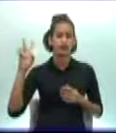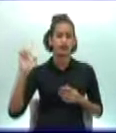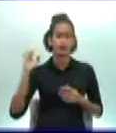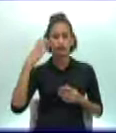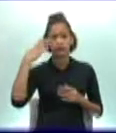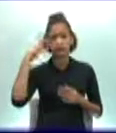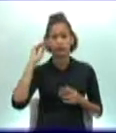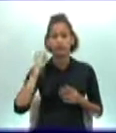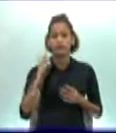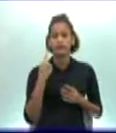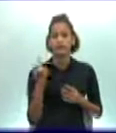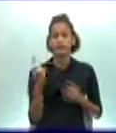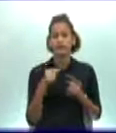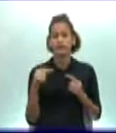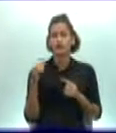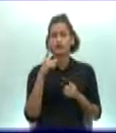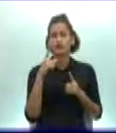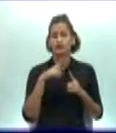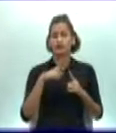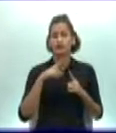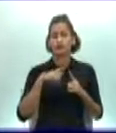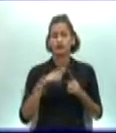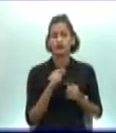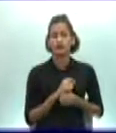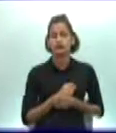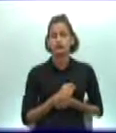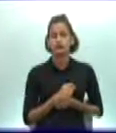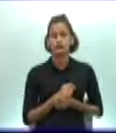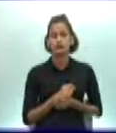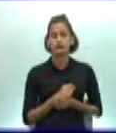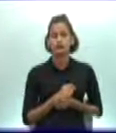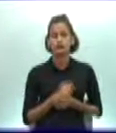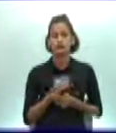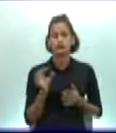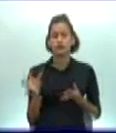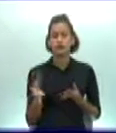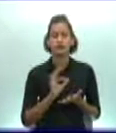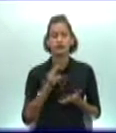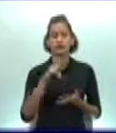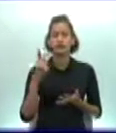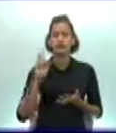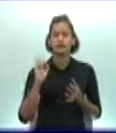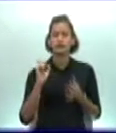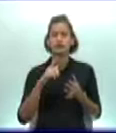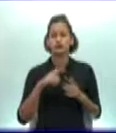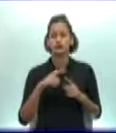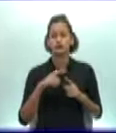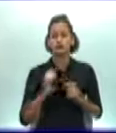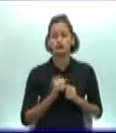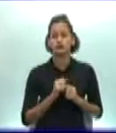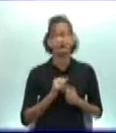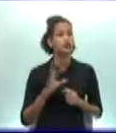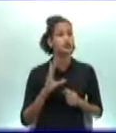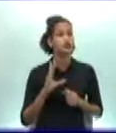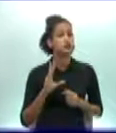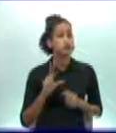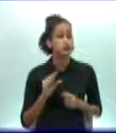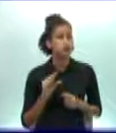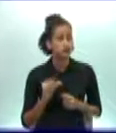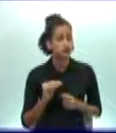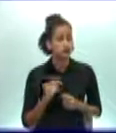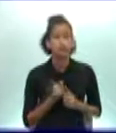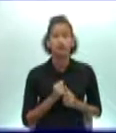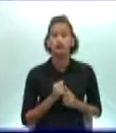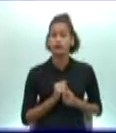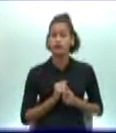relieve cubano y sus principales tipos de relieve. Te propongo que el resumen de las características de relieve lo realices a